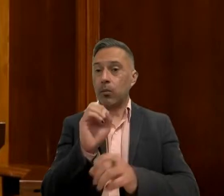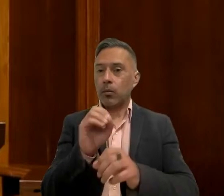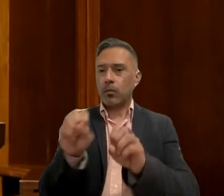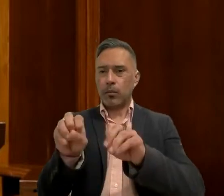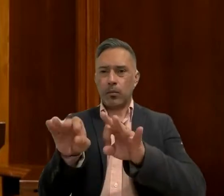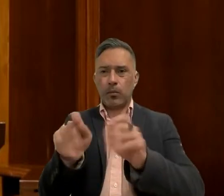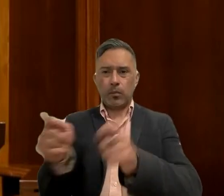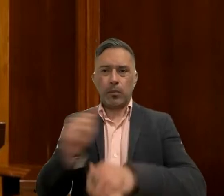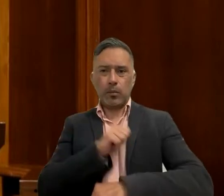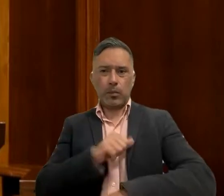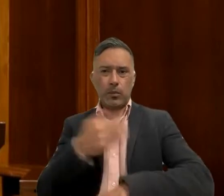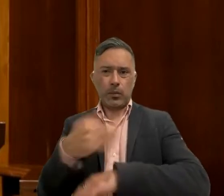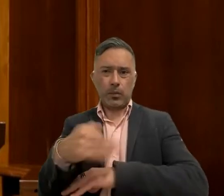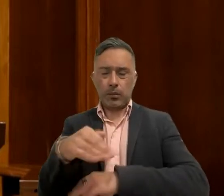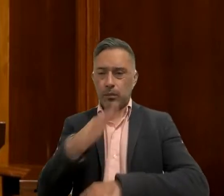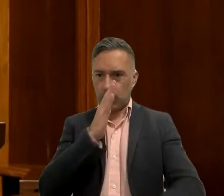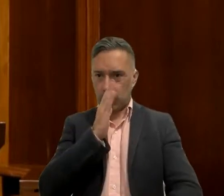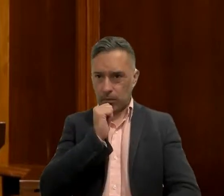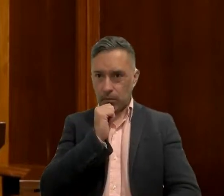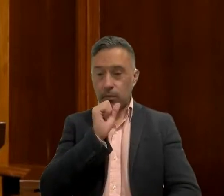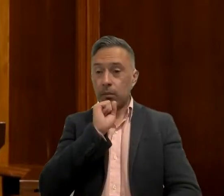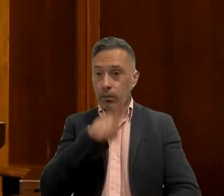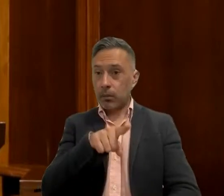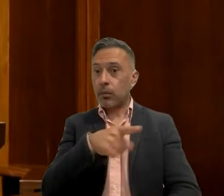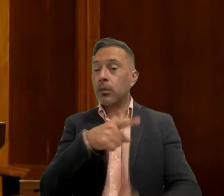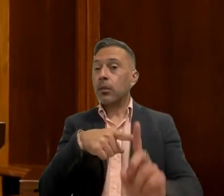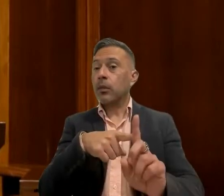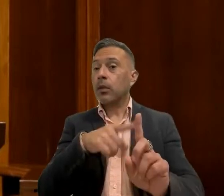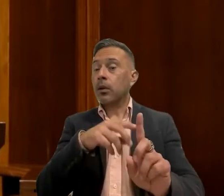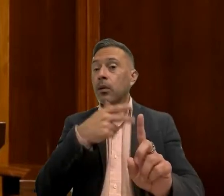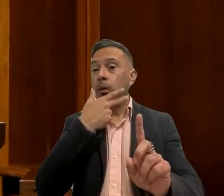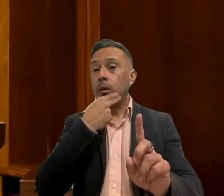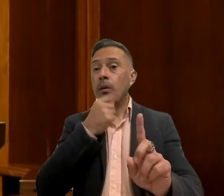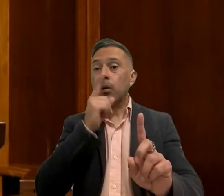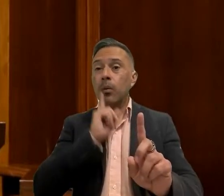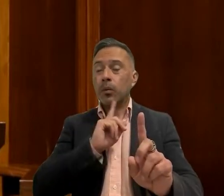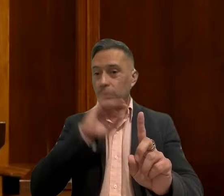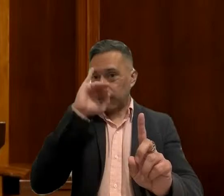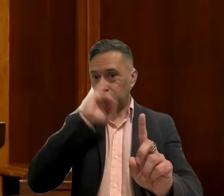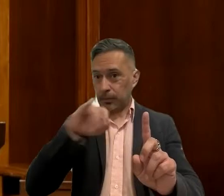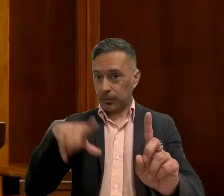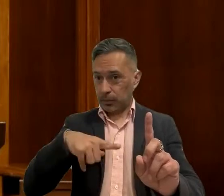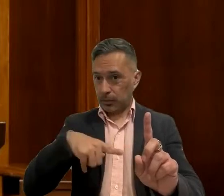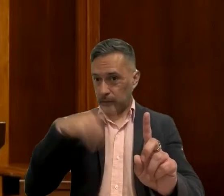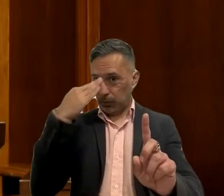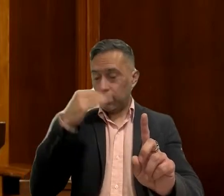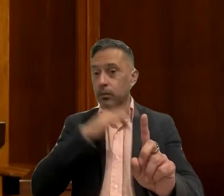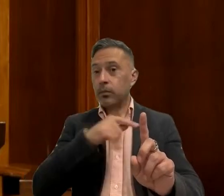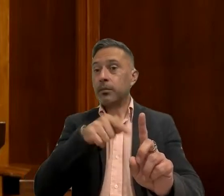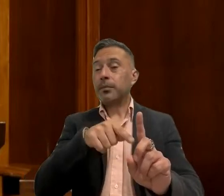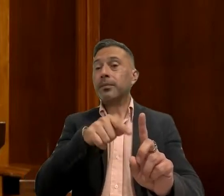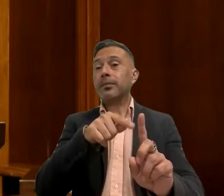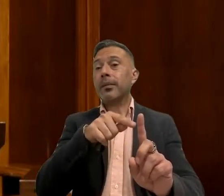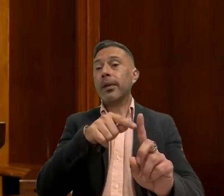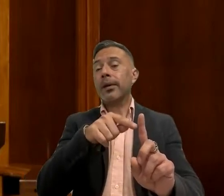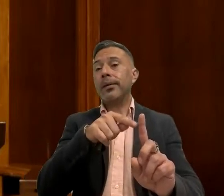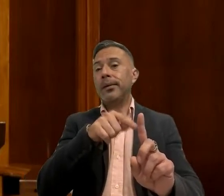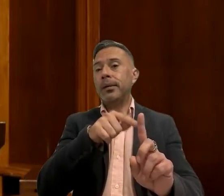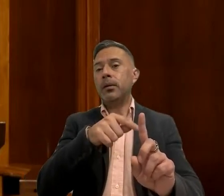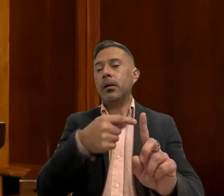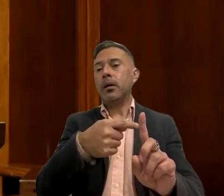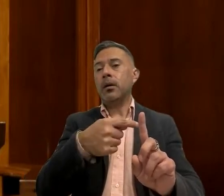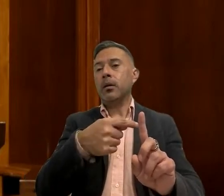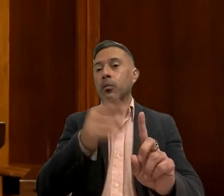podrá participar en la elección de este cargo la persona que tenga o haya tenido en los últimos 3 años anteriores al día de